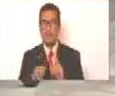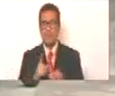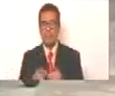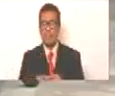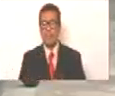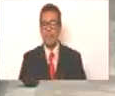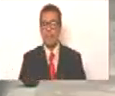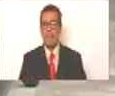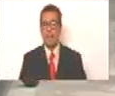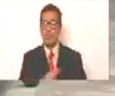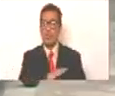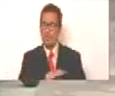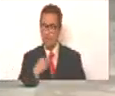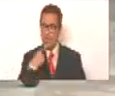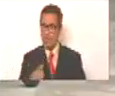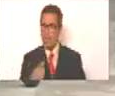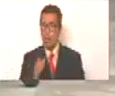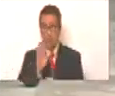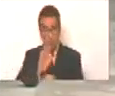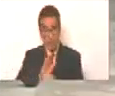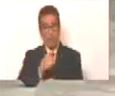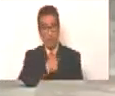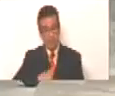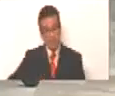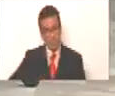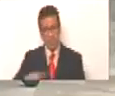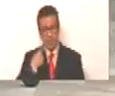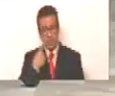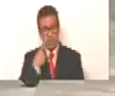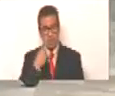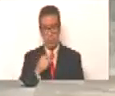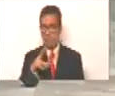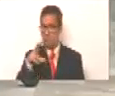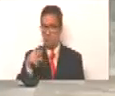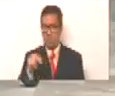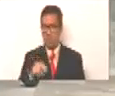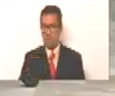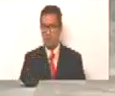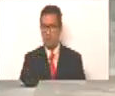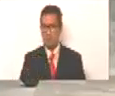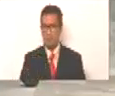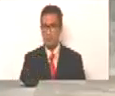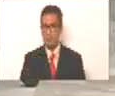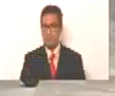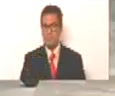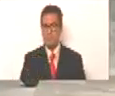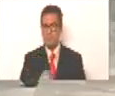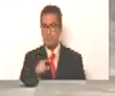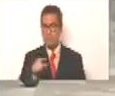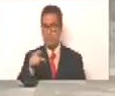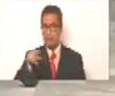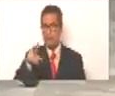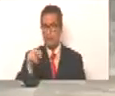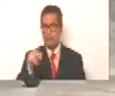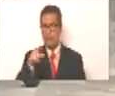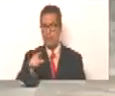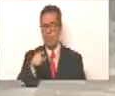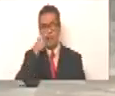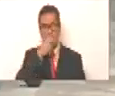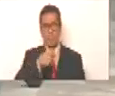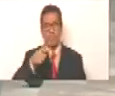le decía, cuídese, presidente? Pero no, él no, cuando estaba con el pueblo parece que